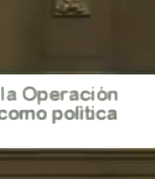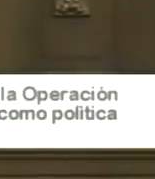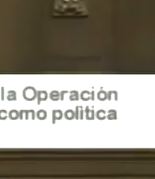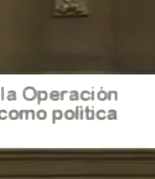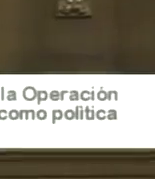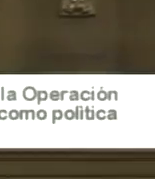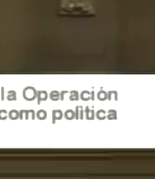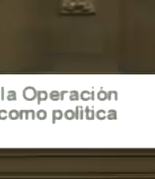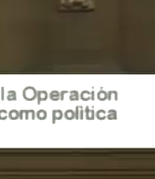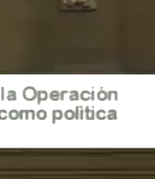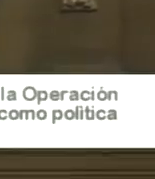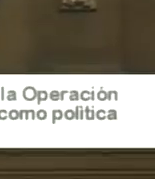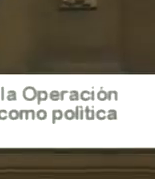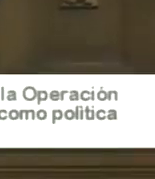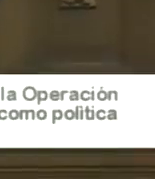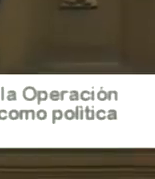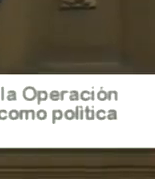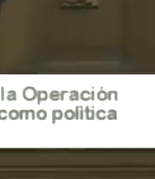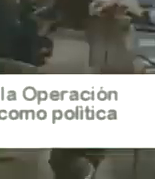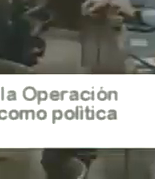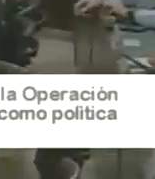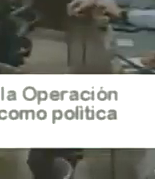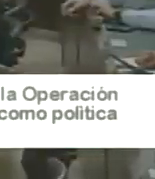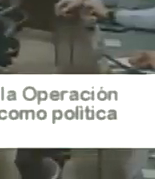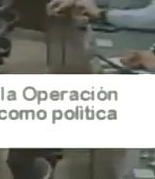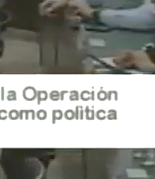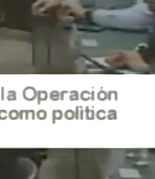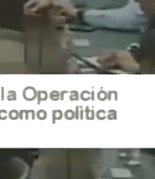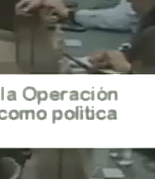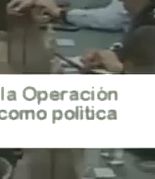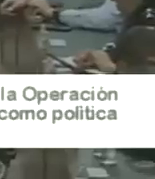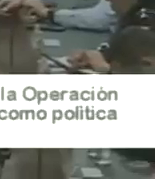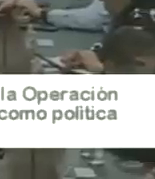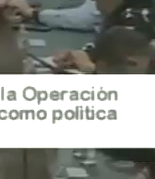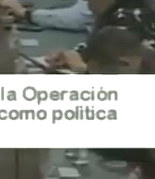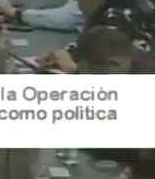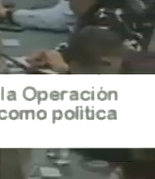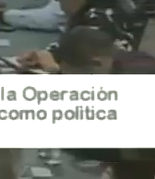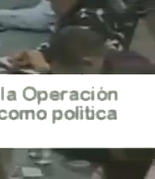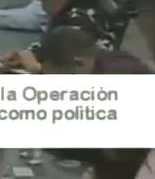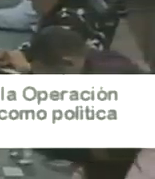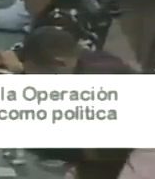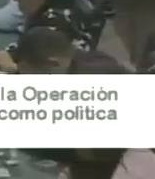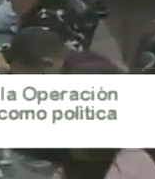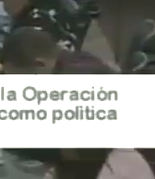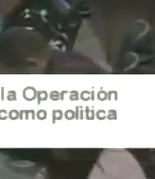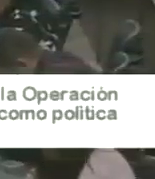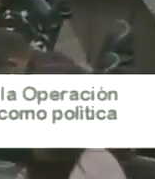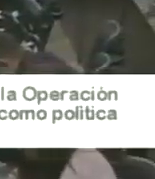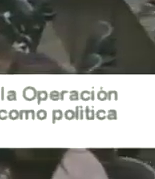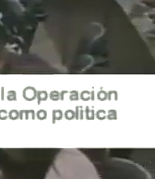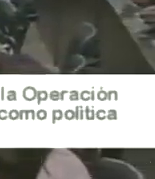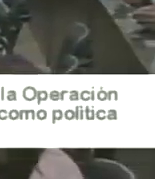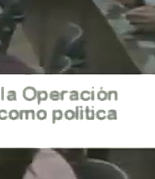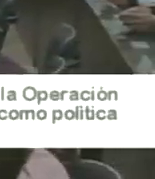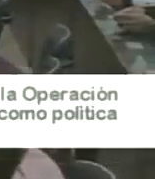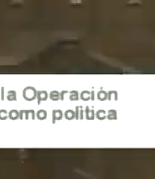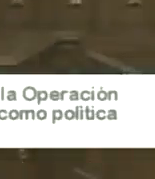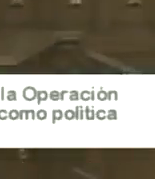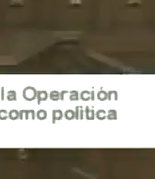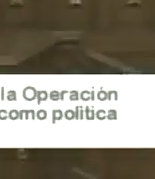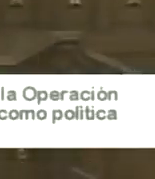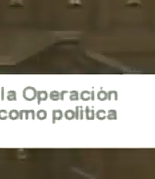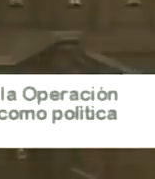la reinserción social, volver como hombres nuevos, como plantea el régimen de servicio penitenciario. Por